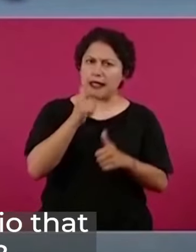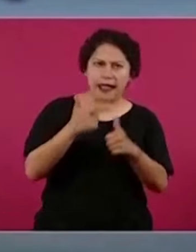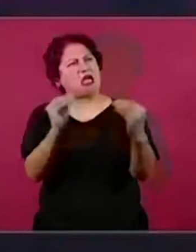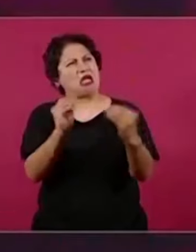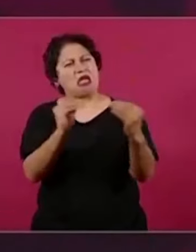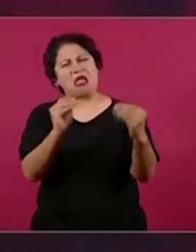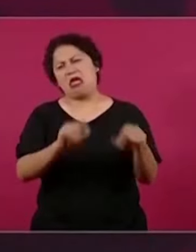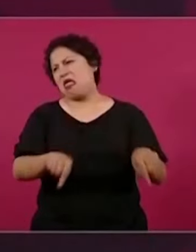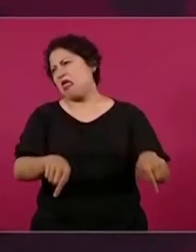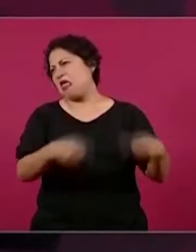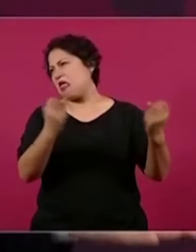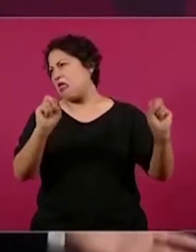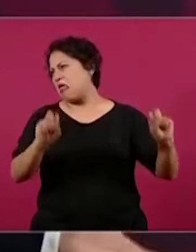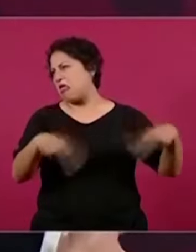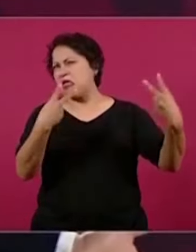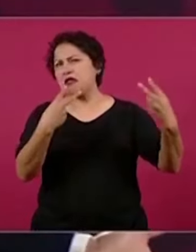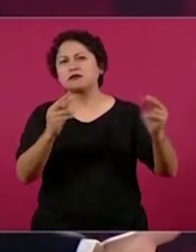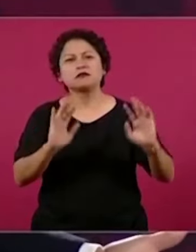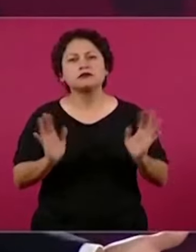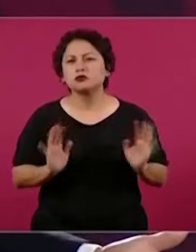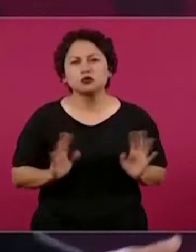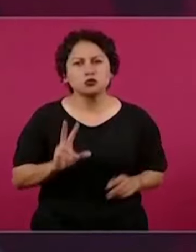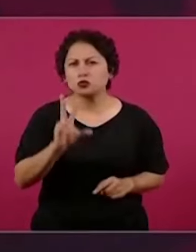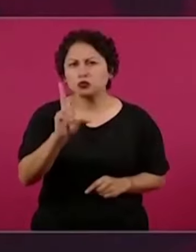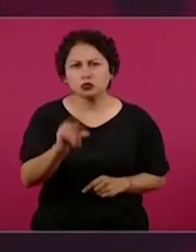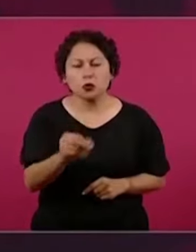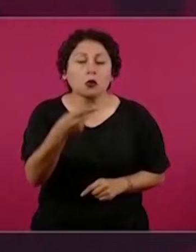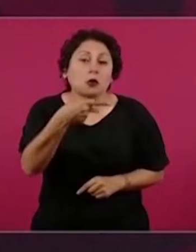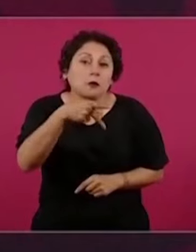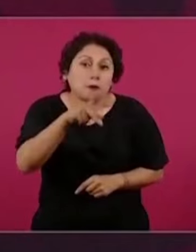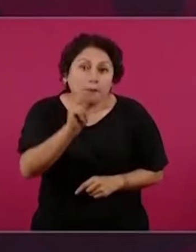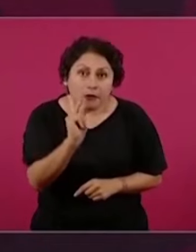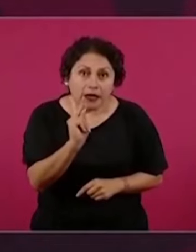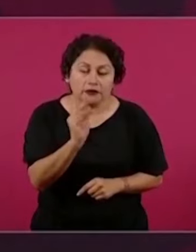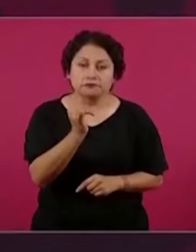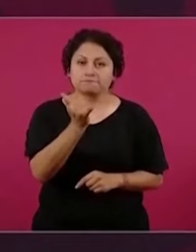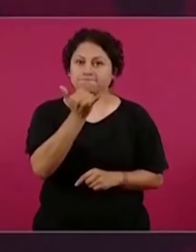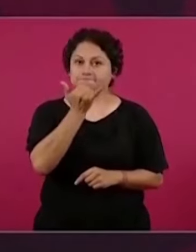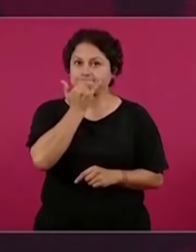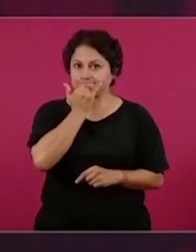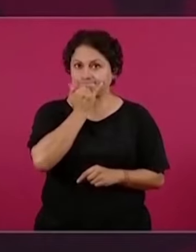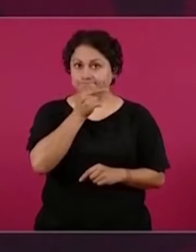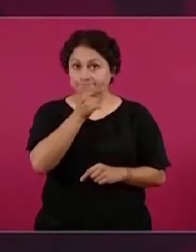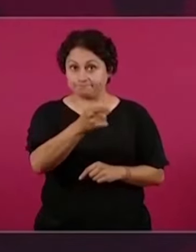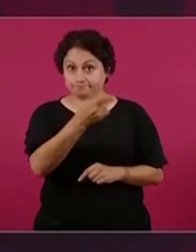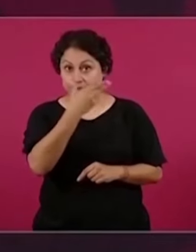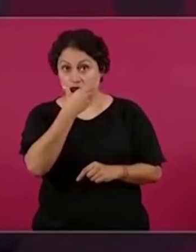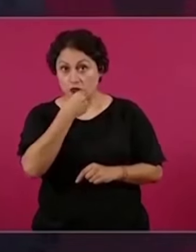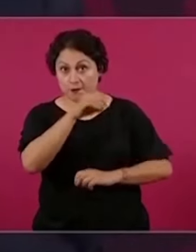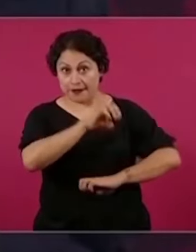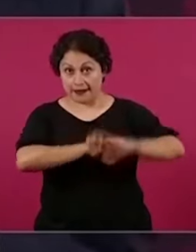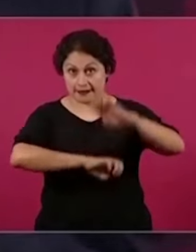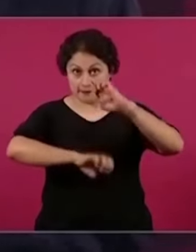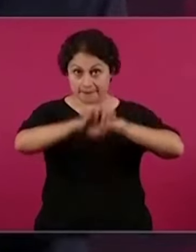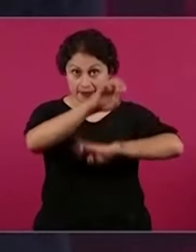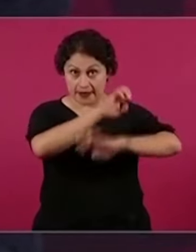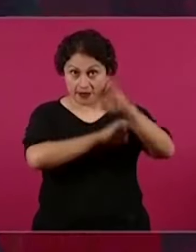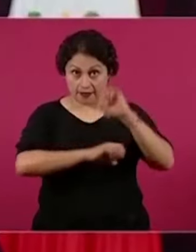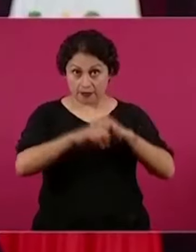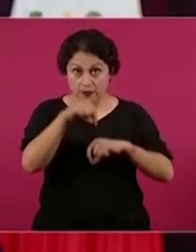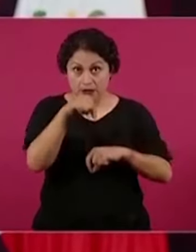presidenta Pero cómo le vamos a permitir sí que él